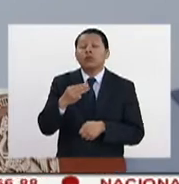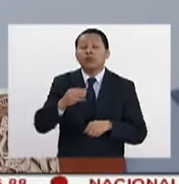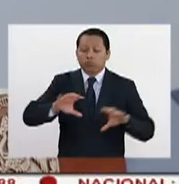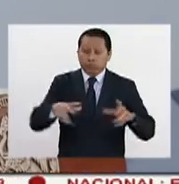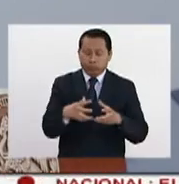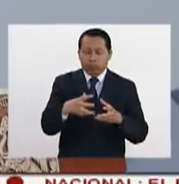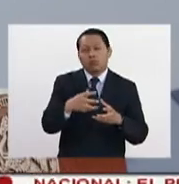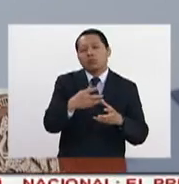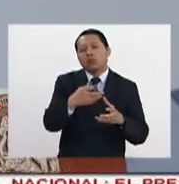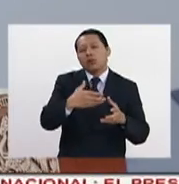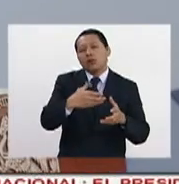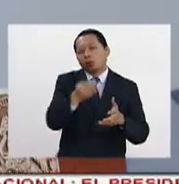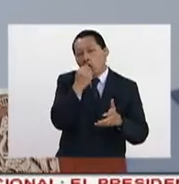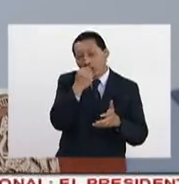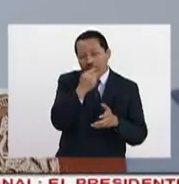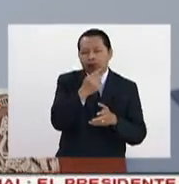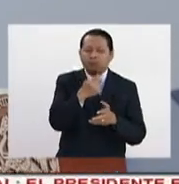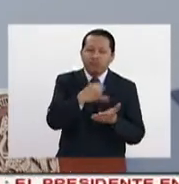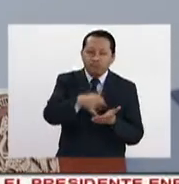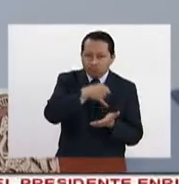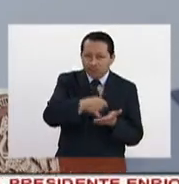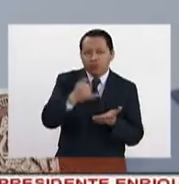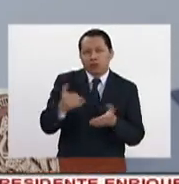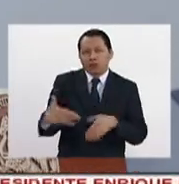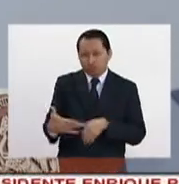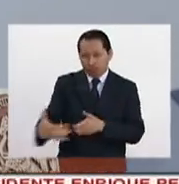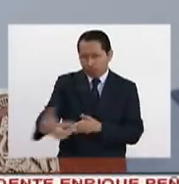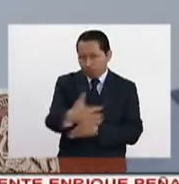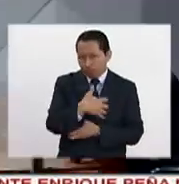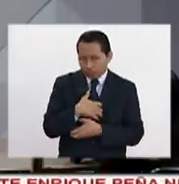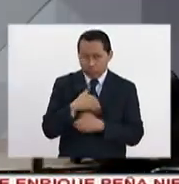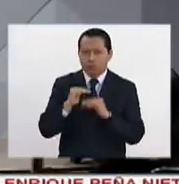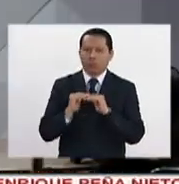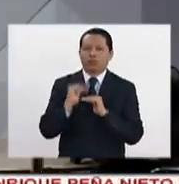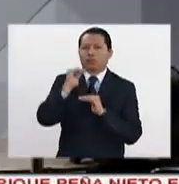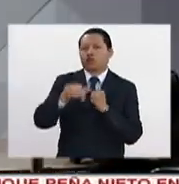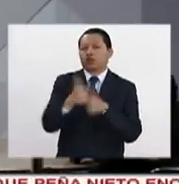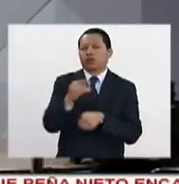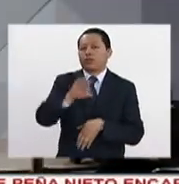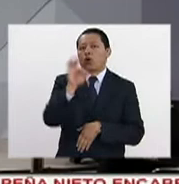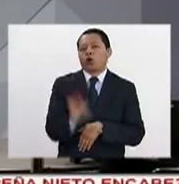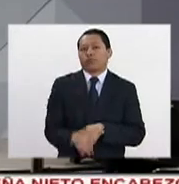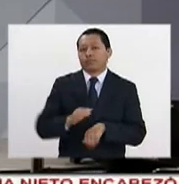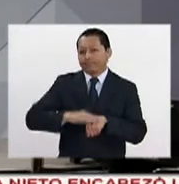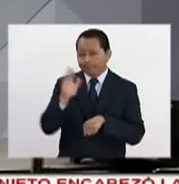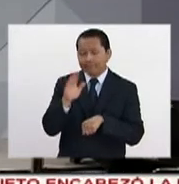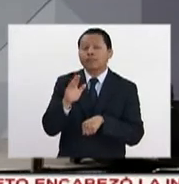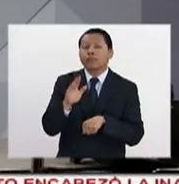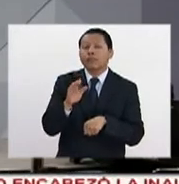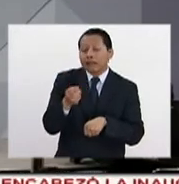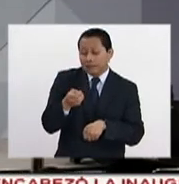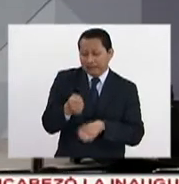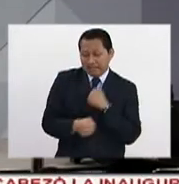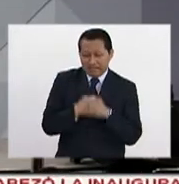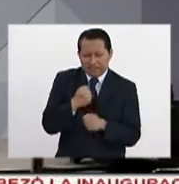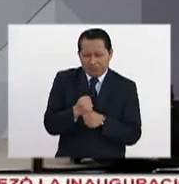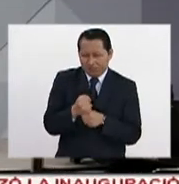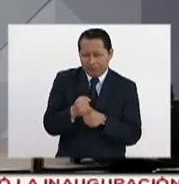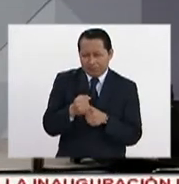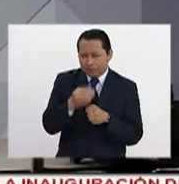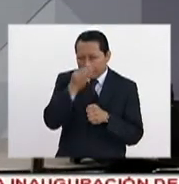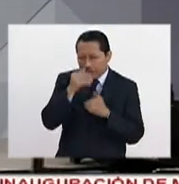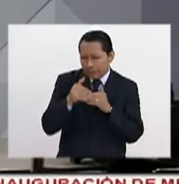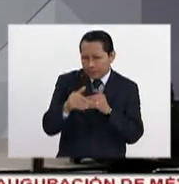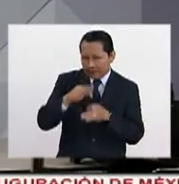un crecimiento real de más de 12%. Para fines de este año, estas exportaciones